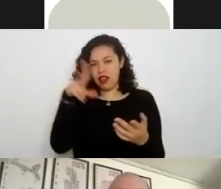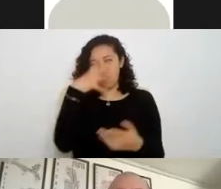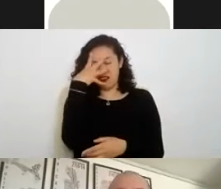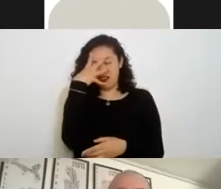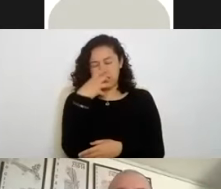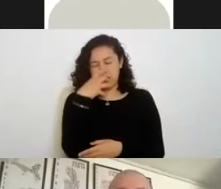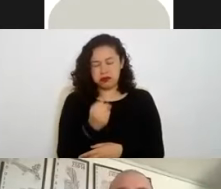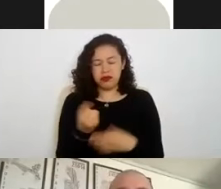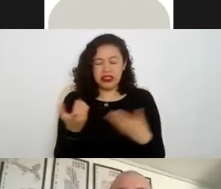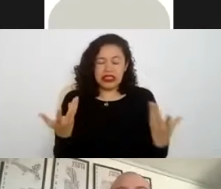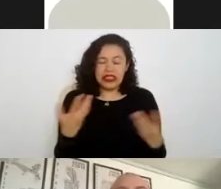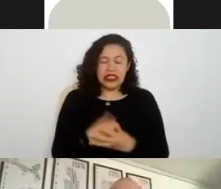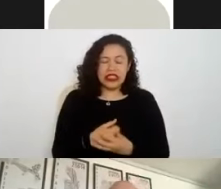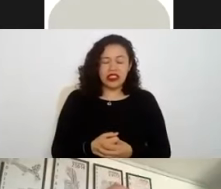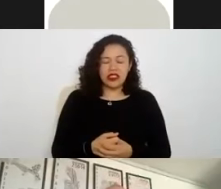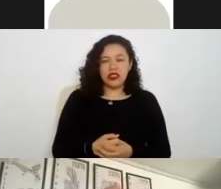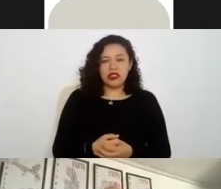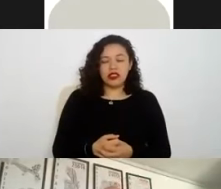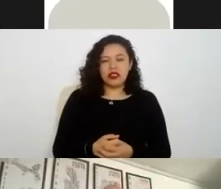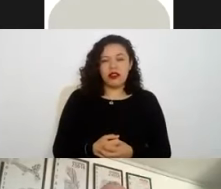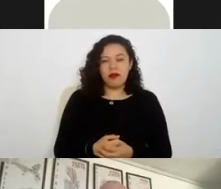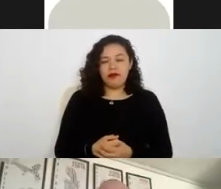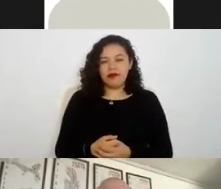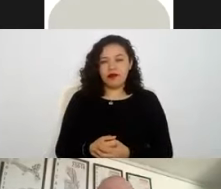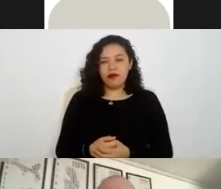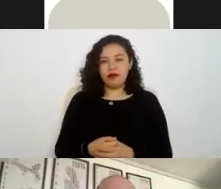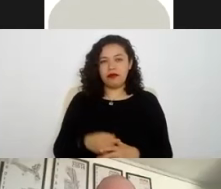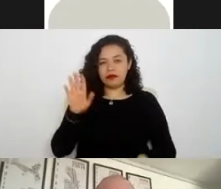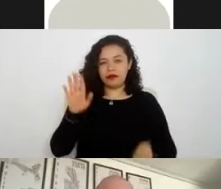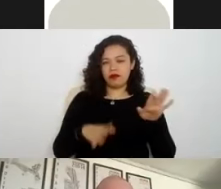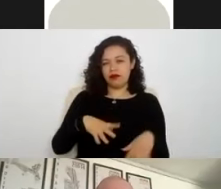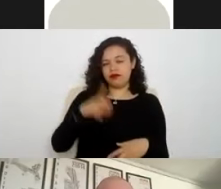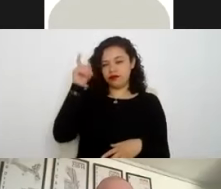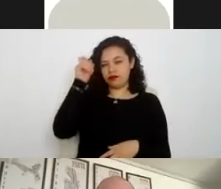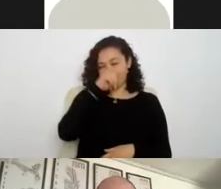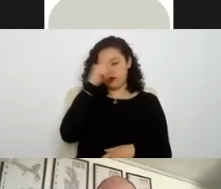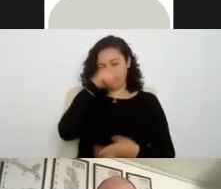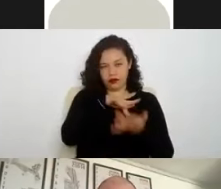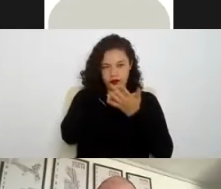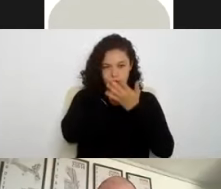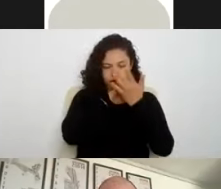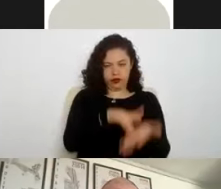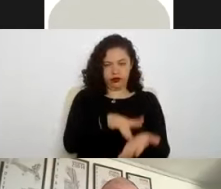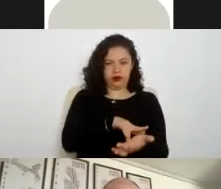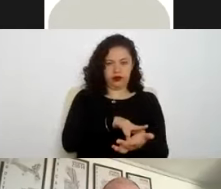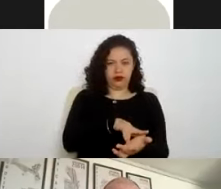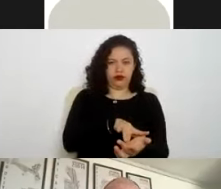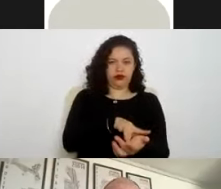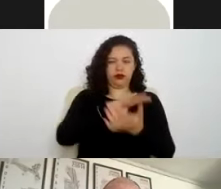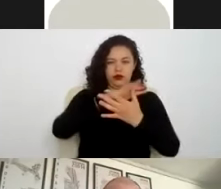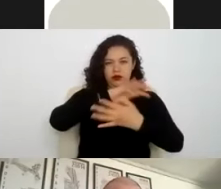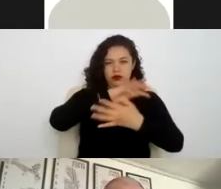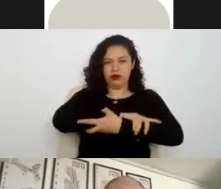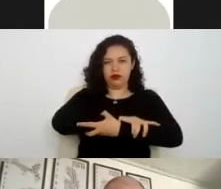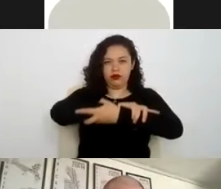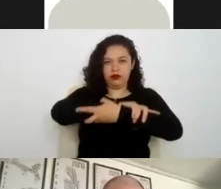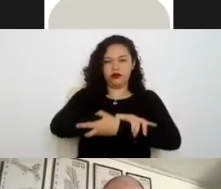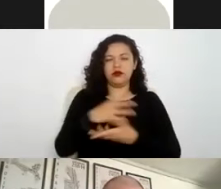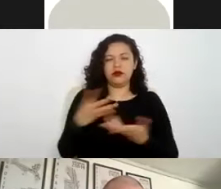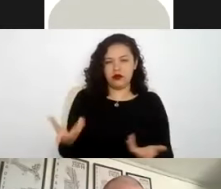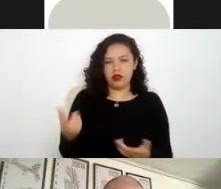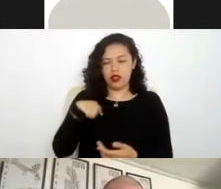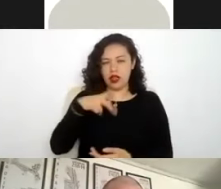nos inculcan la parte de retribución, de apoyar, de solidaridad, de caridad. A mí